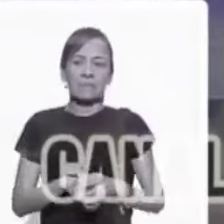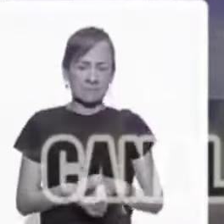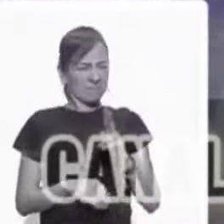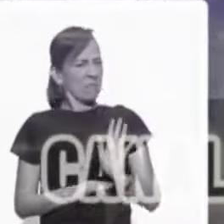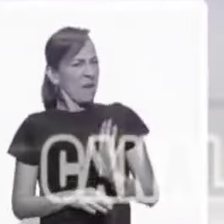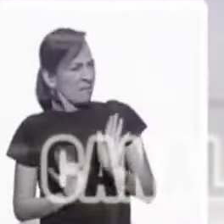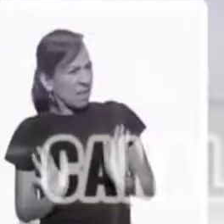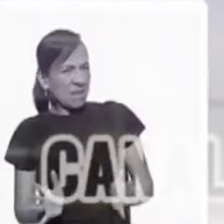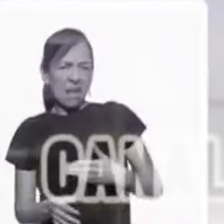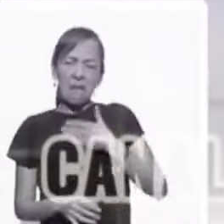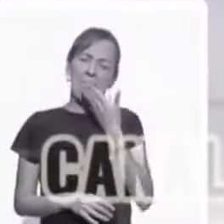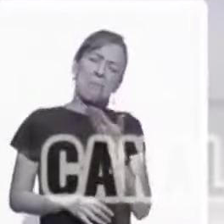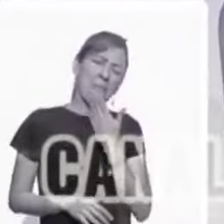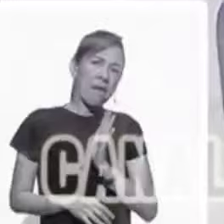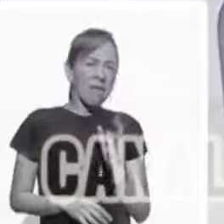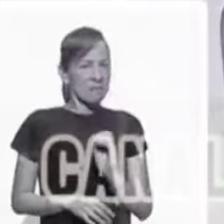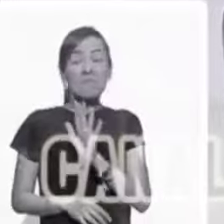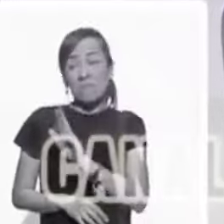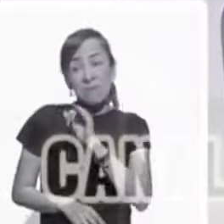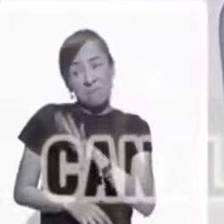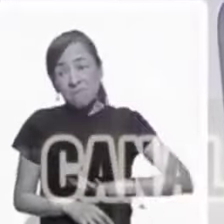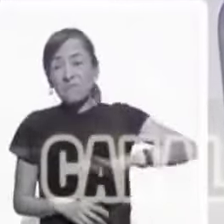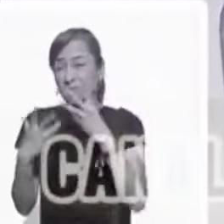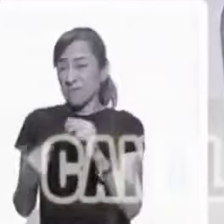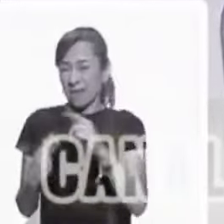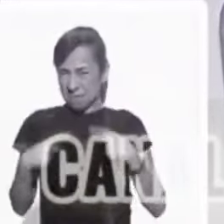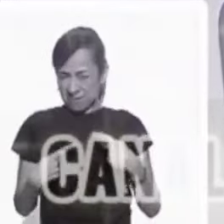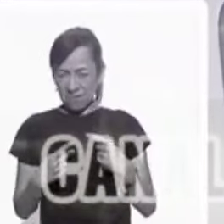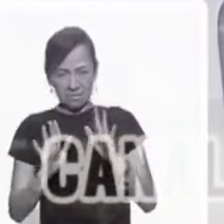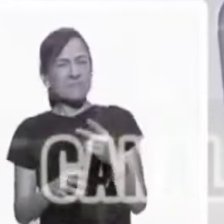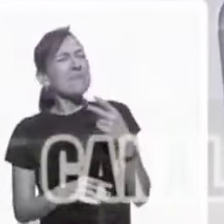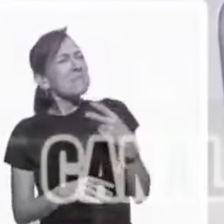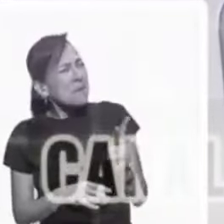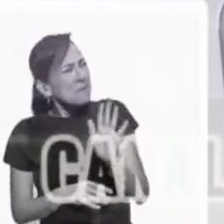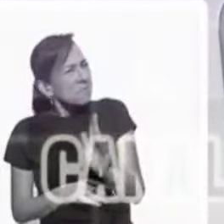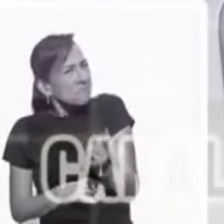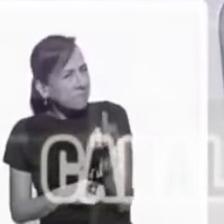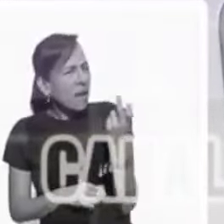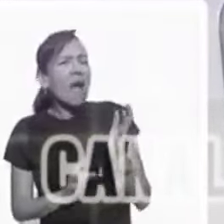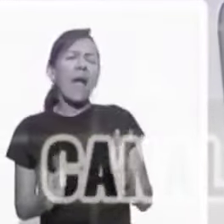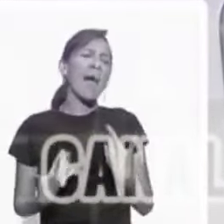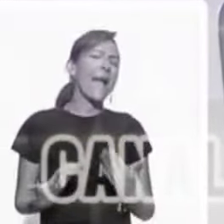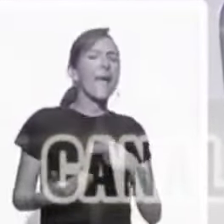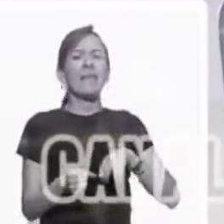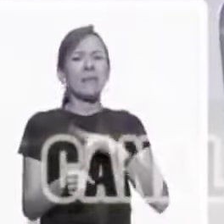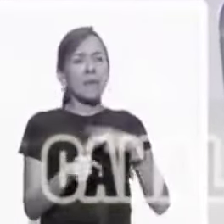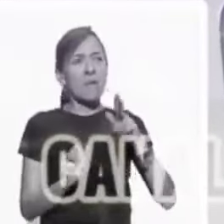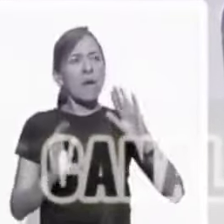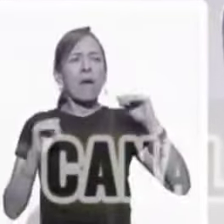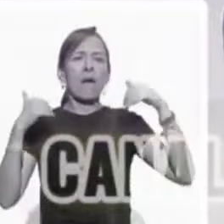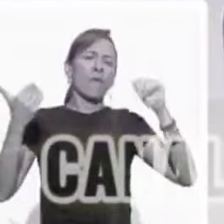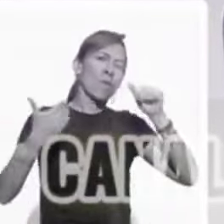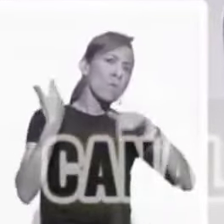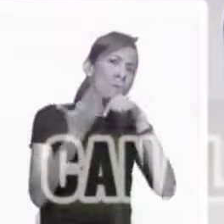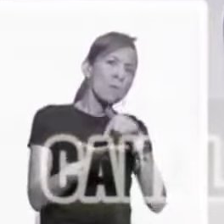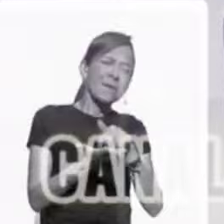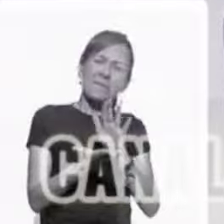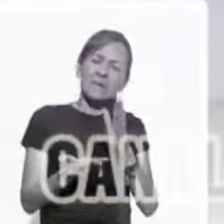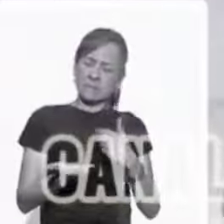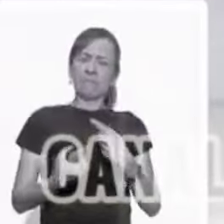popular exactamente sin embargo si uno voltea a ver a otros lados pareciera que no es tan natural no es tan terzo Y tú tienes una experiencia al respecto Cómo estás viendo las